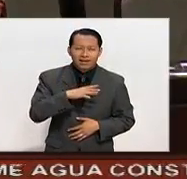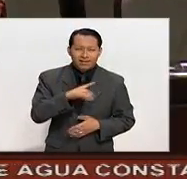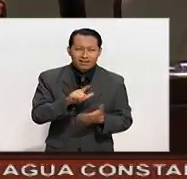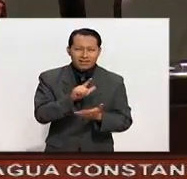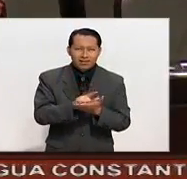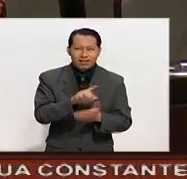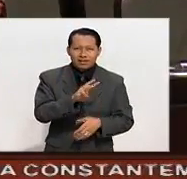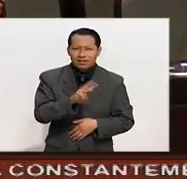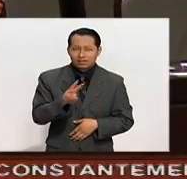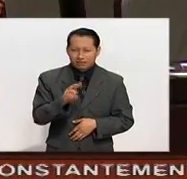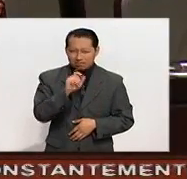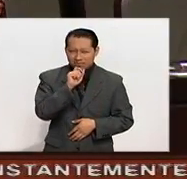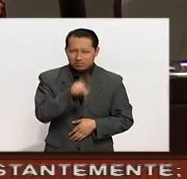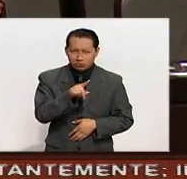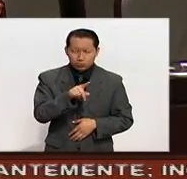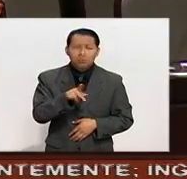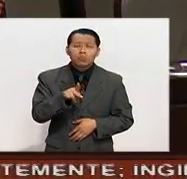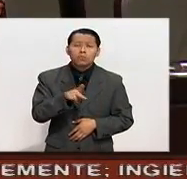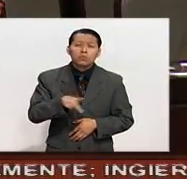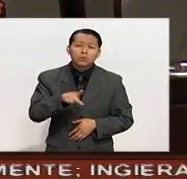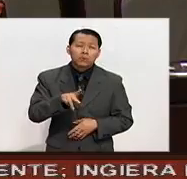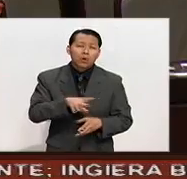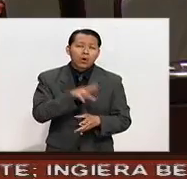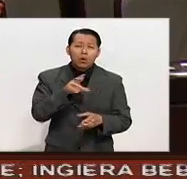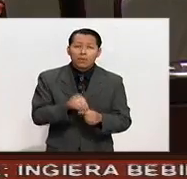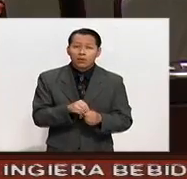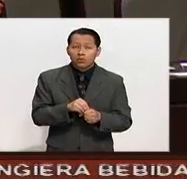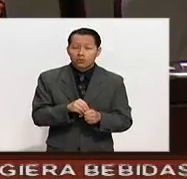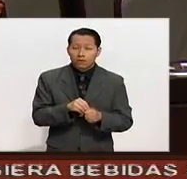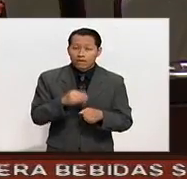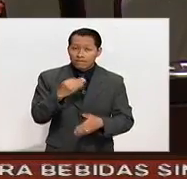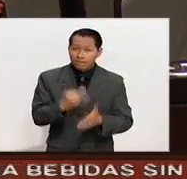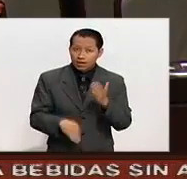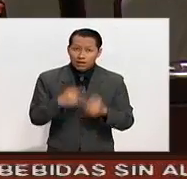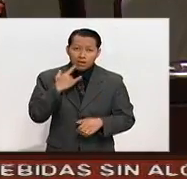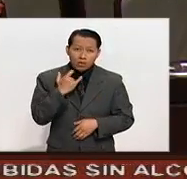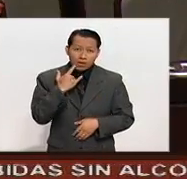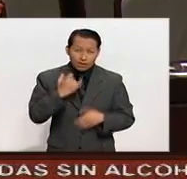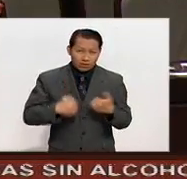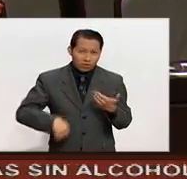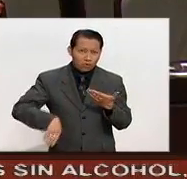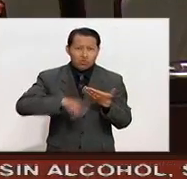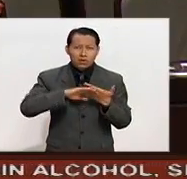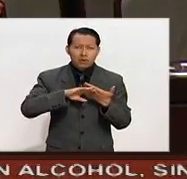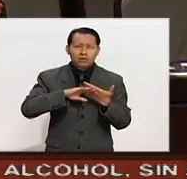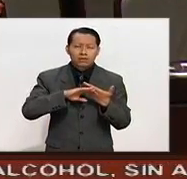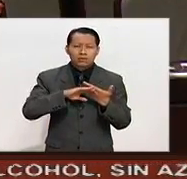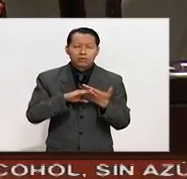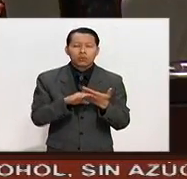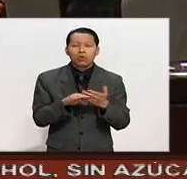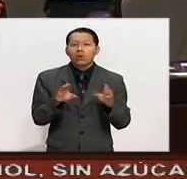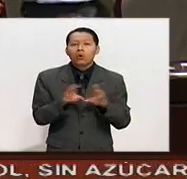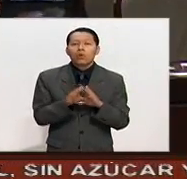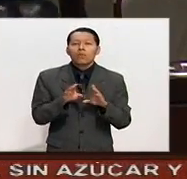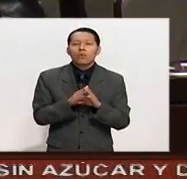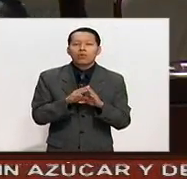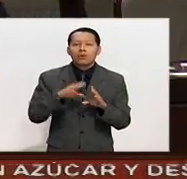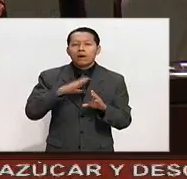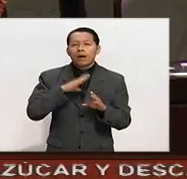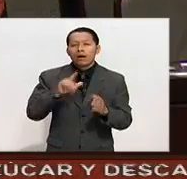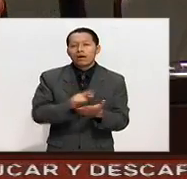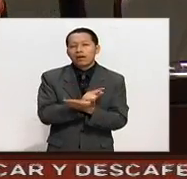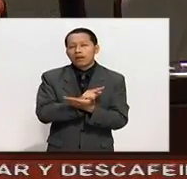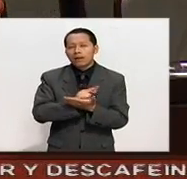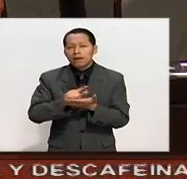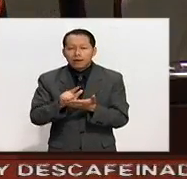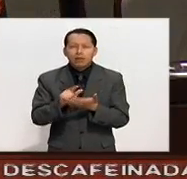3 público, completo y obligatorio, que no están luchando contra nosotros, ni siquiera están luchando contra la causa de la transparencia y